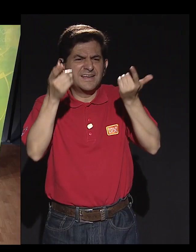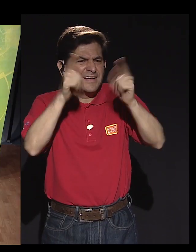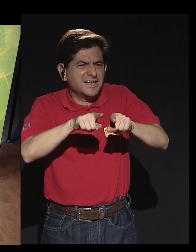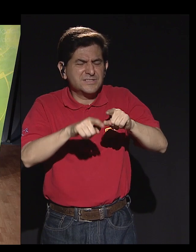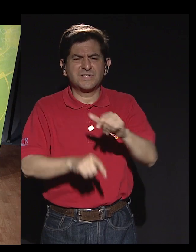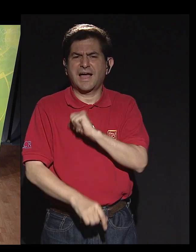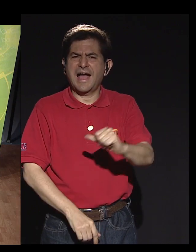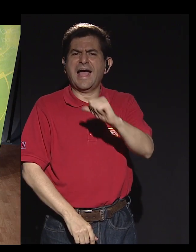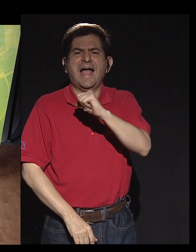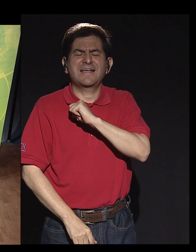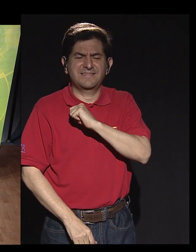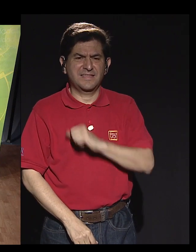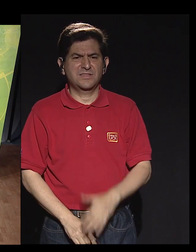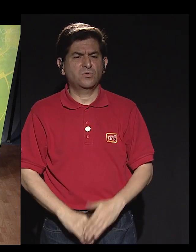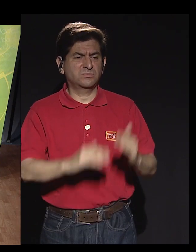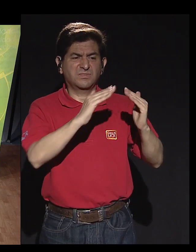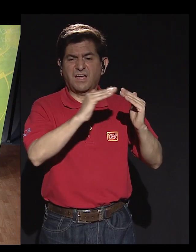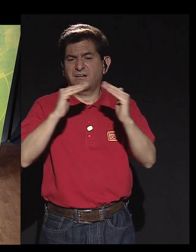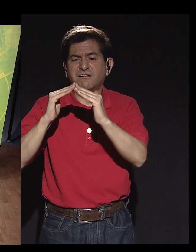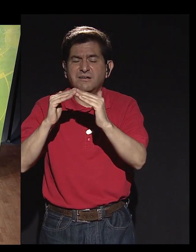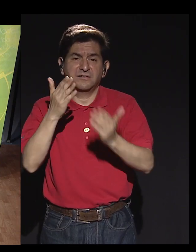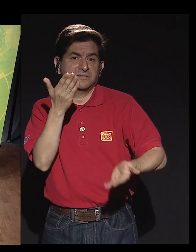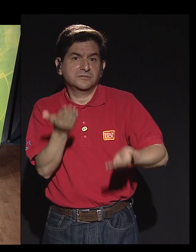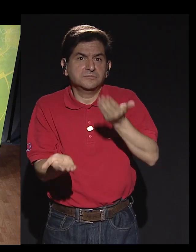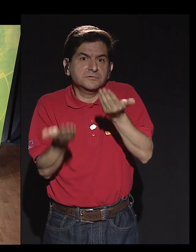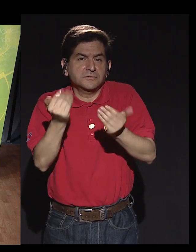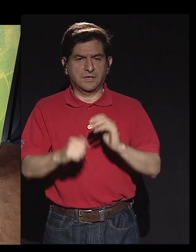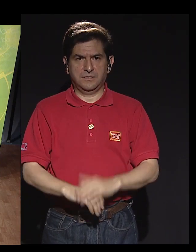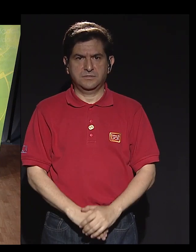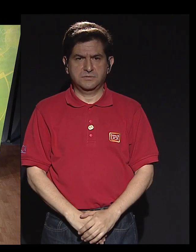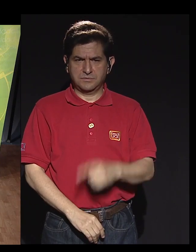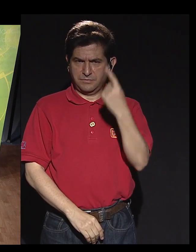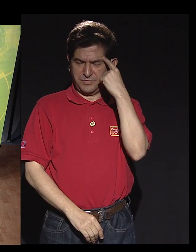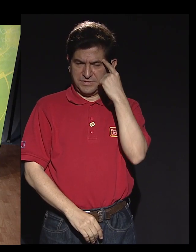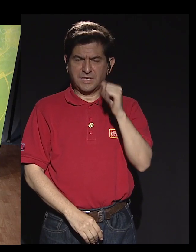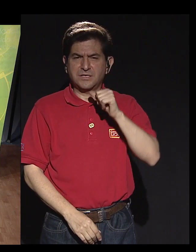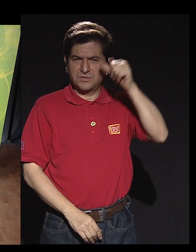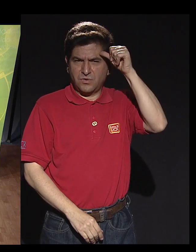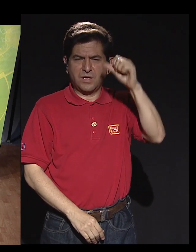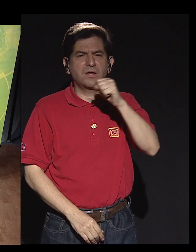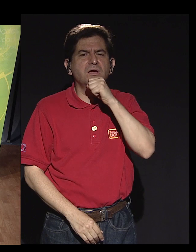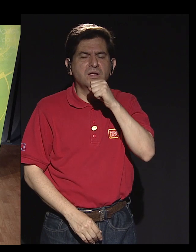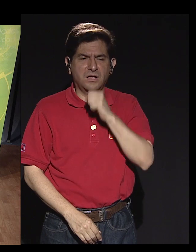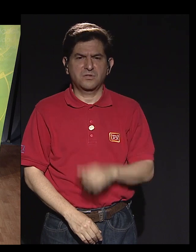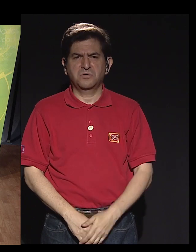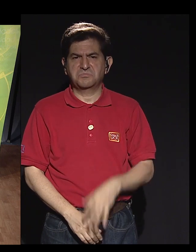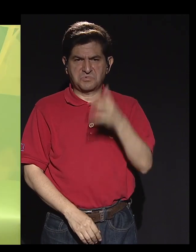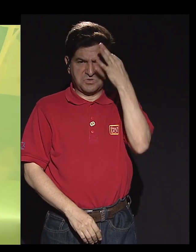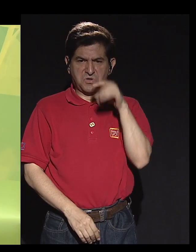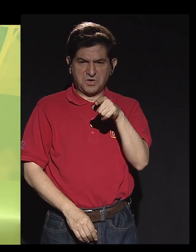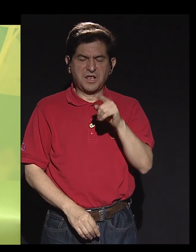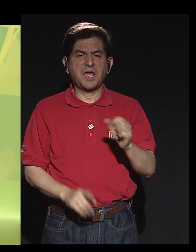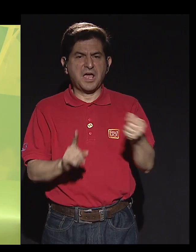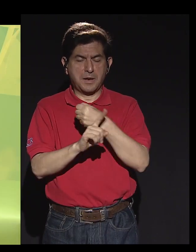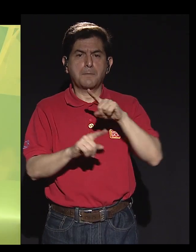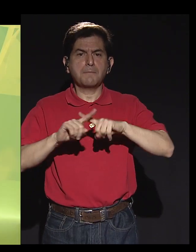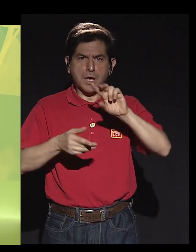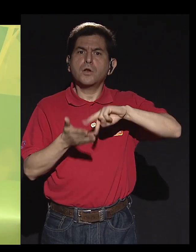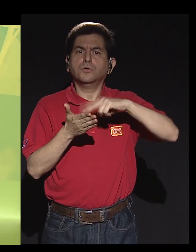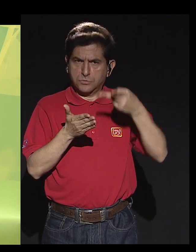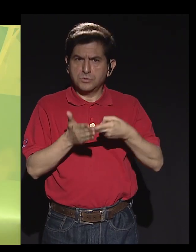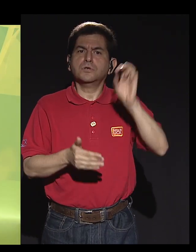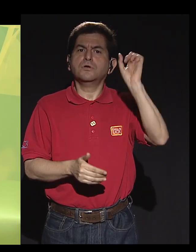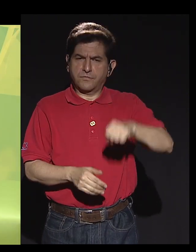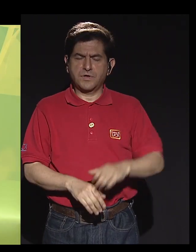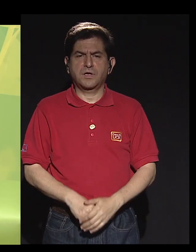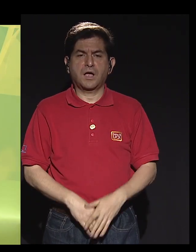¿Qué pasa con las actitudes que tenemos en la casa a veces, inclusive hacia las personas adultas mayores, que no creemos que son violencia y